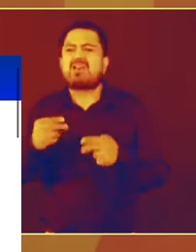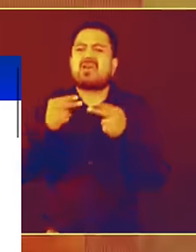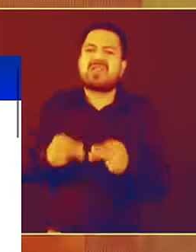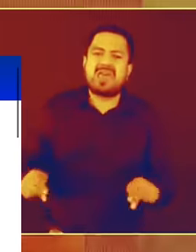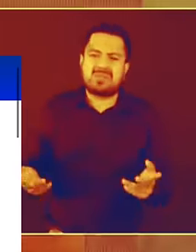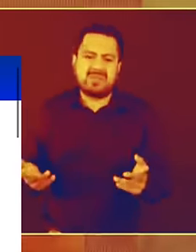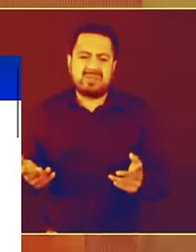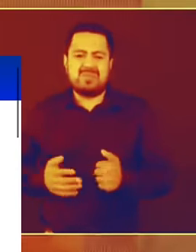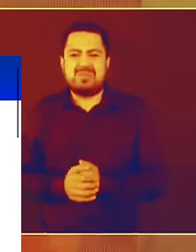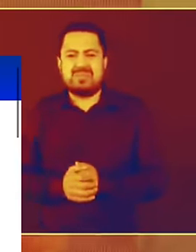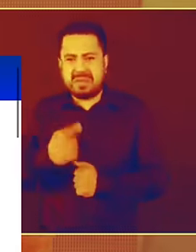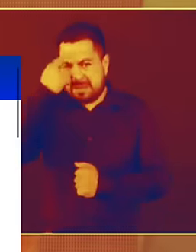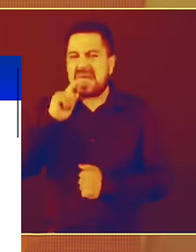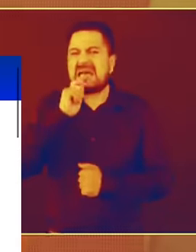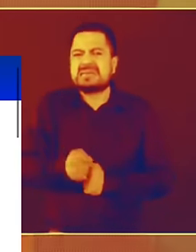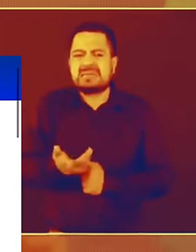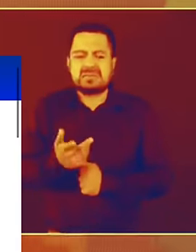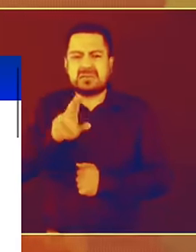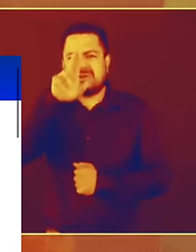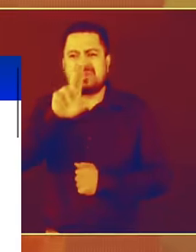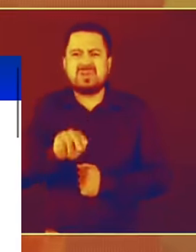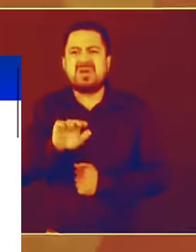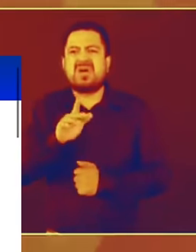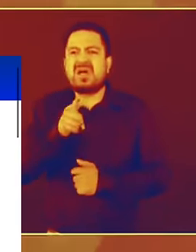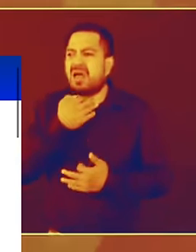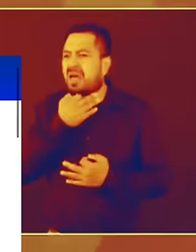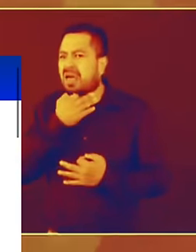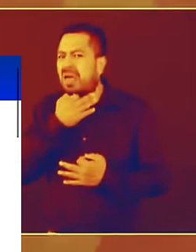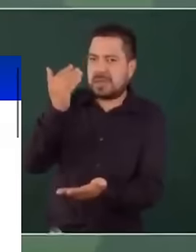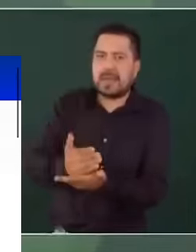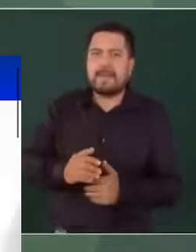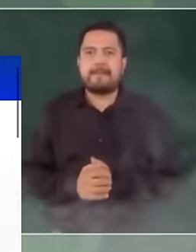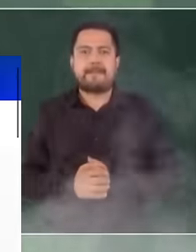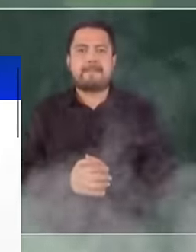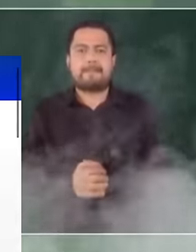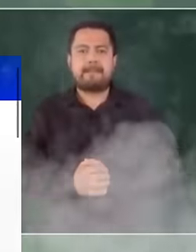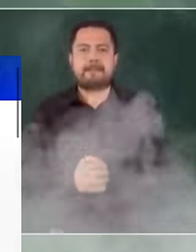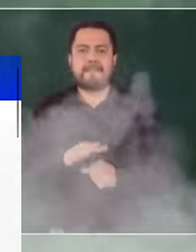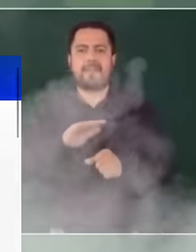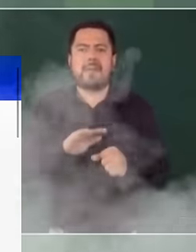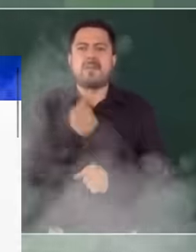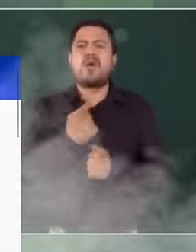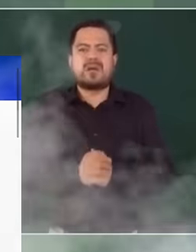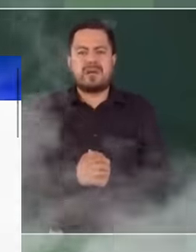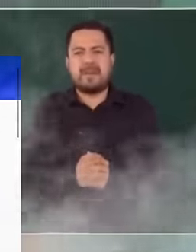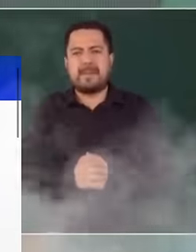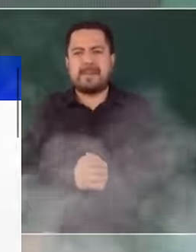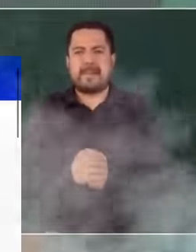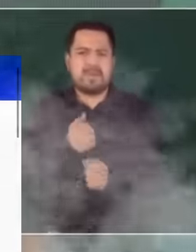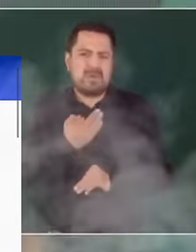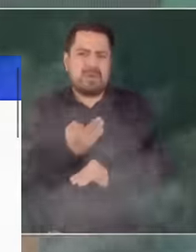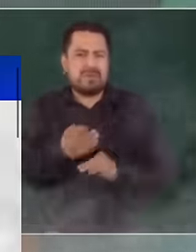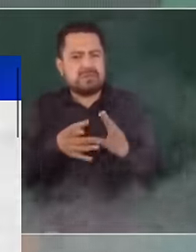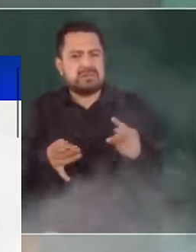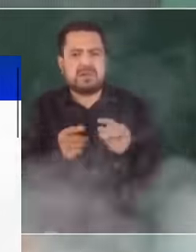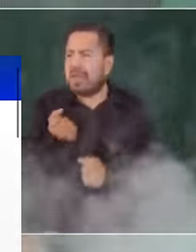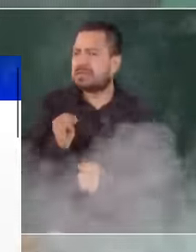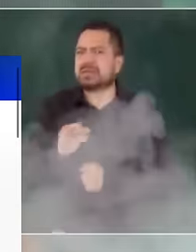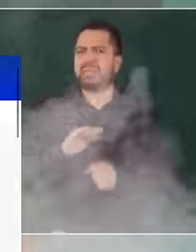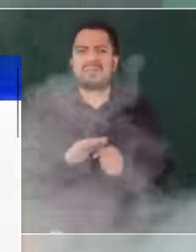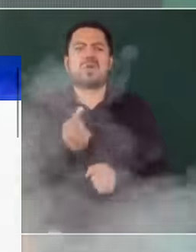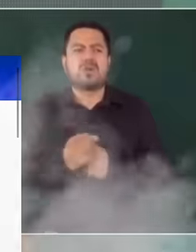nietos, para que no se tome el camino de las conductas antisociales. ¿Por qué hablo de esta manera?